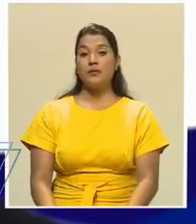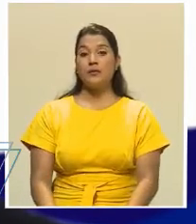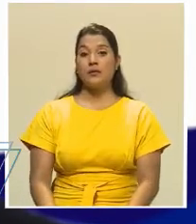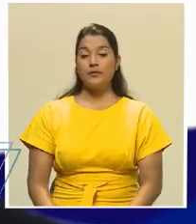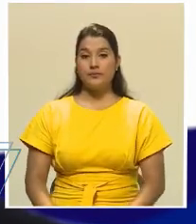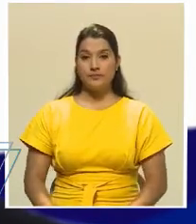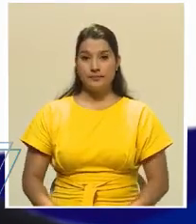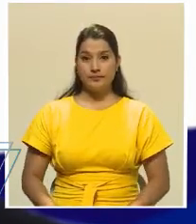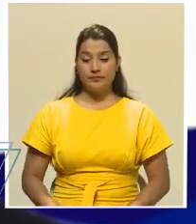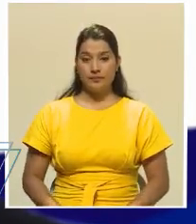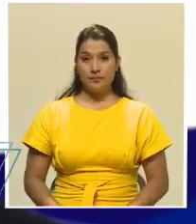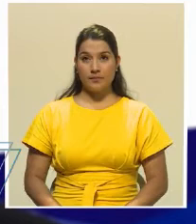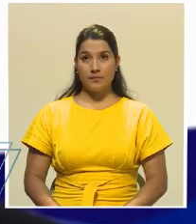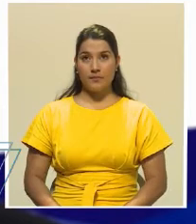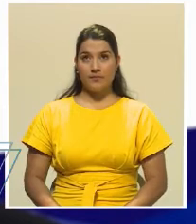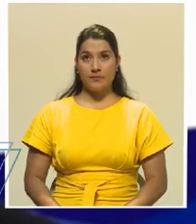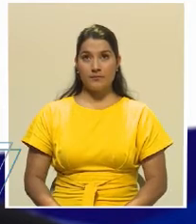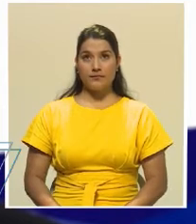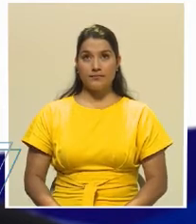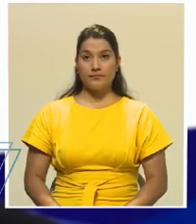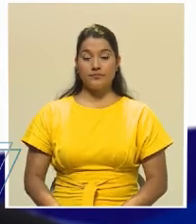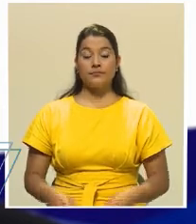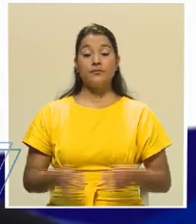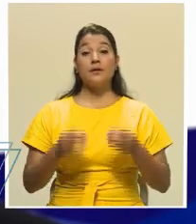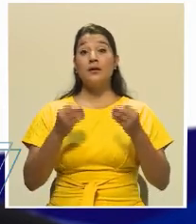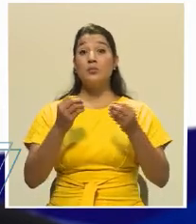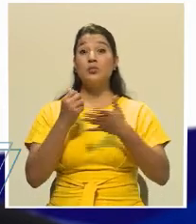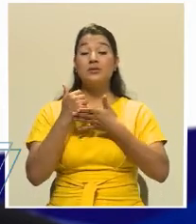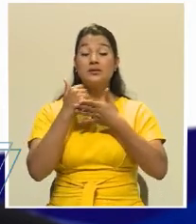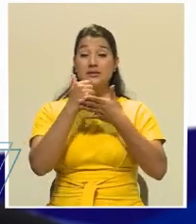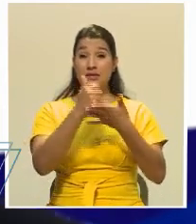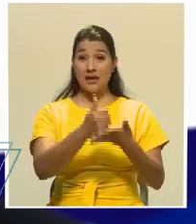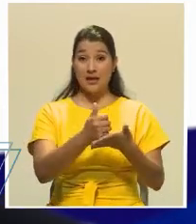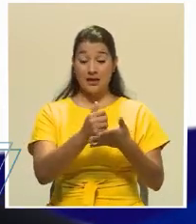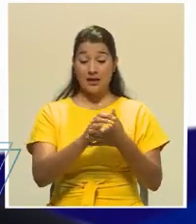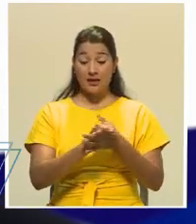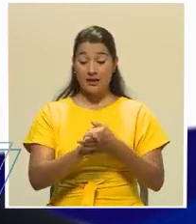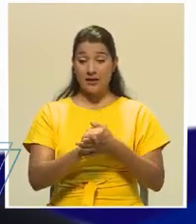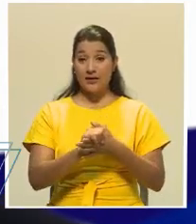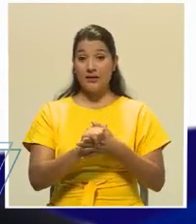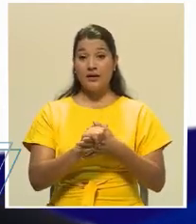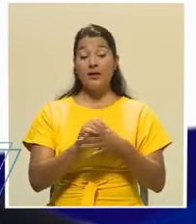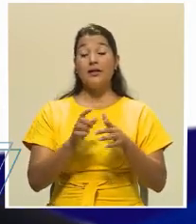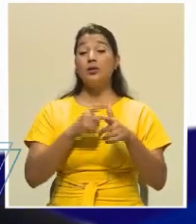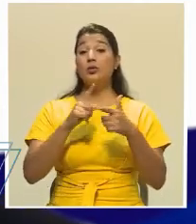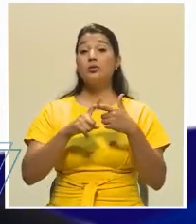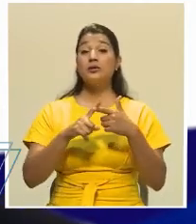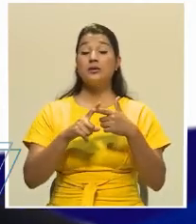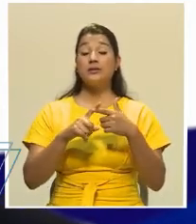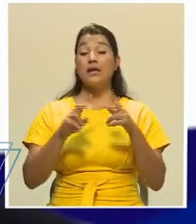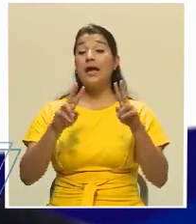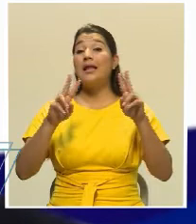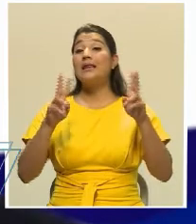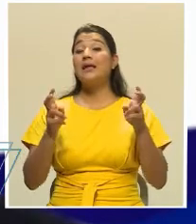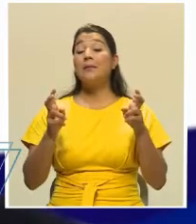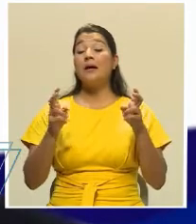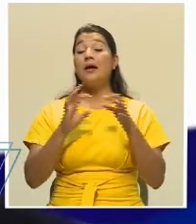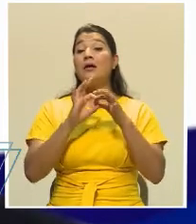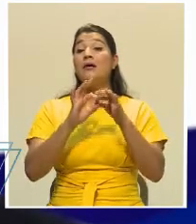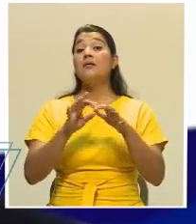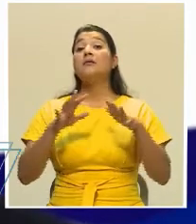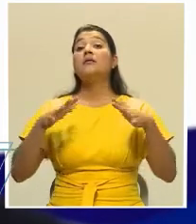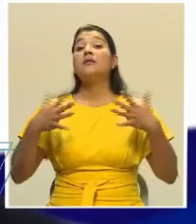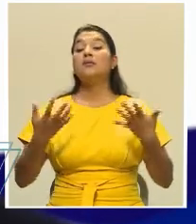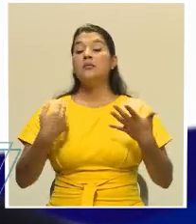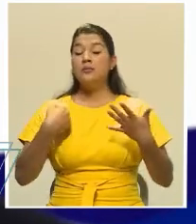liberales, de los grandes contribuyentes. El tema de cómo